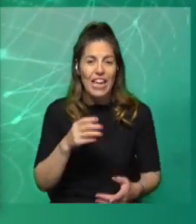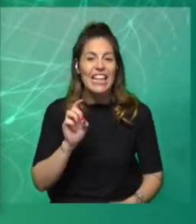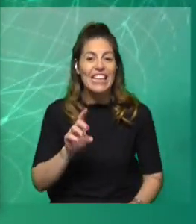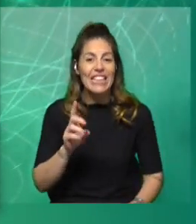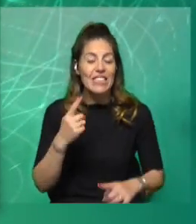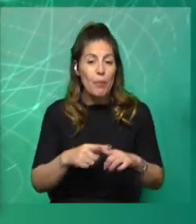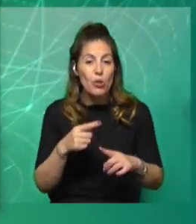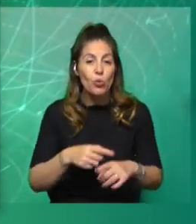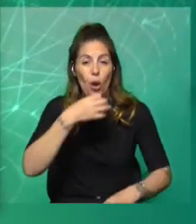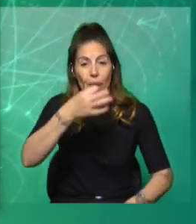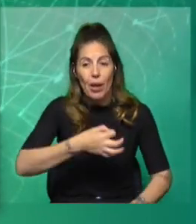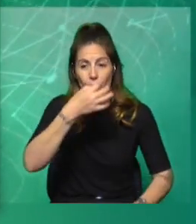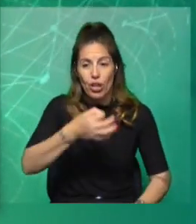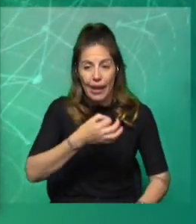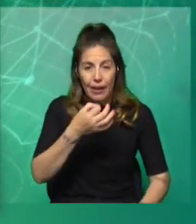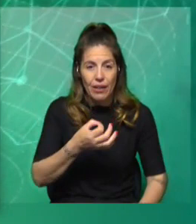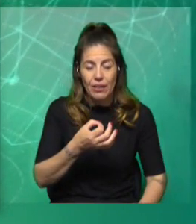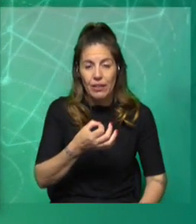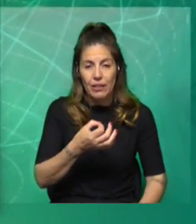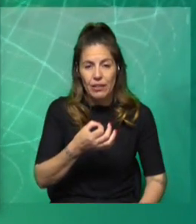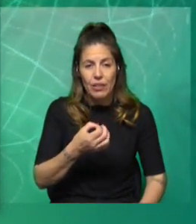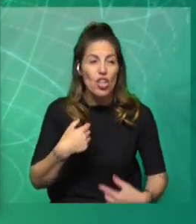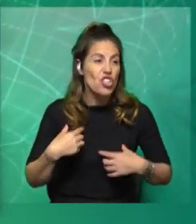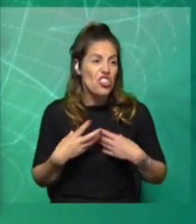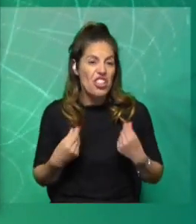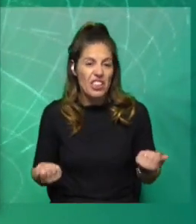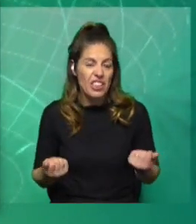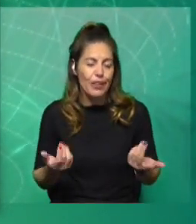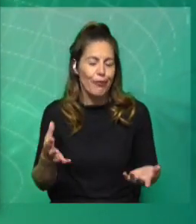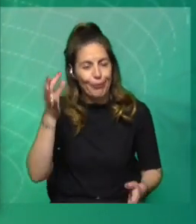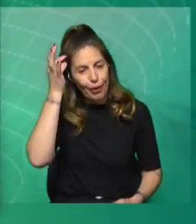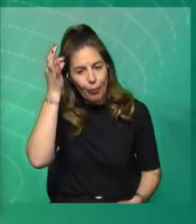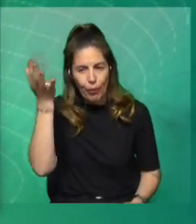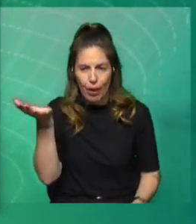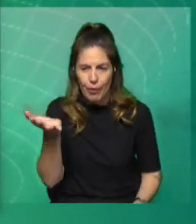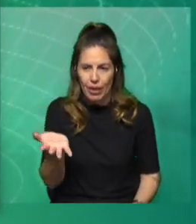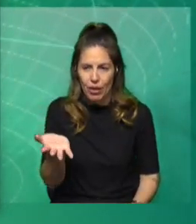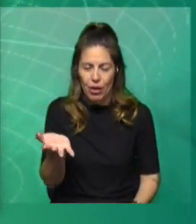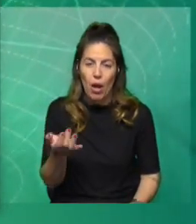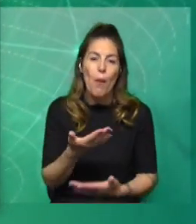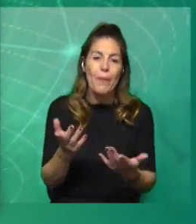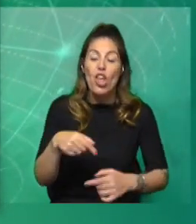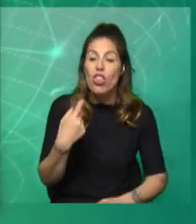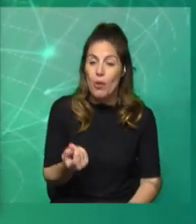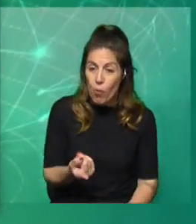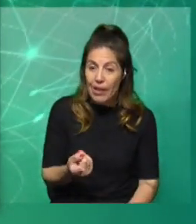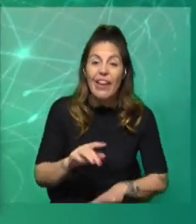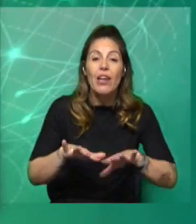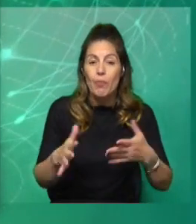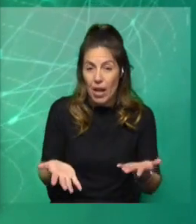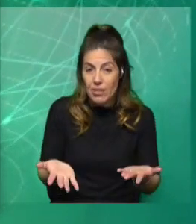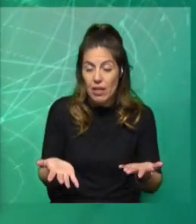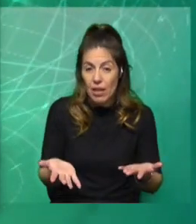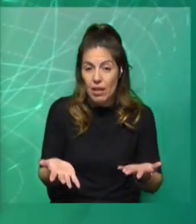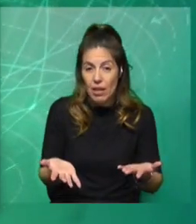minutos para exponer. O sea, yo sentí que fue una tomadura de pelo. Pero después, ¿qué es lo que pasa?